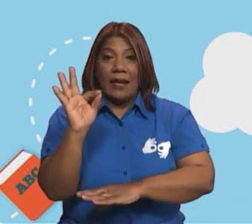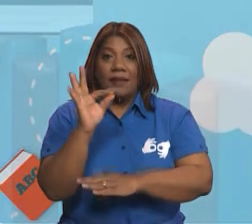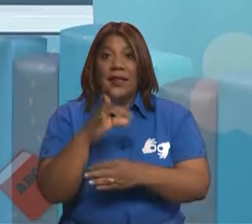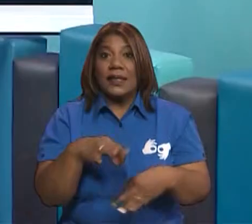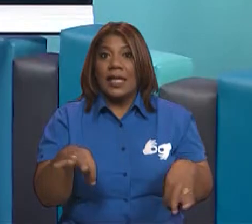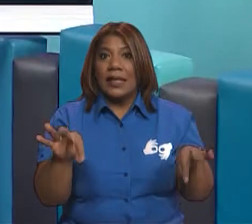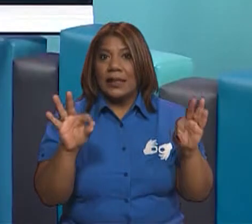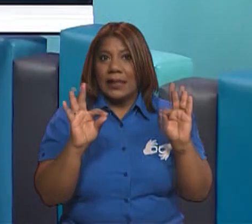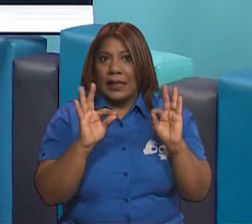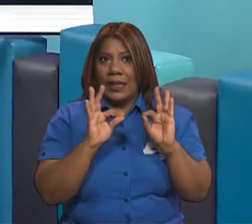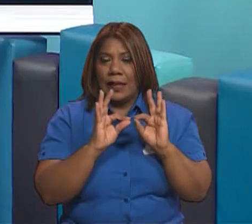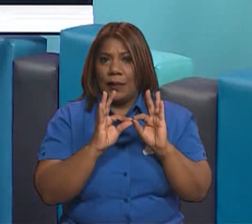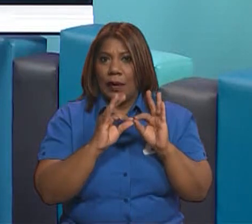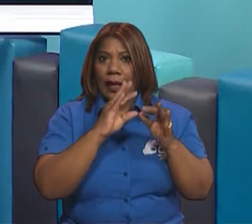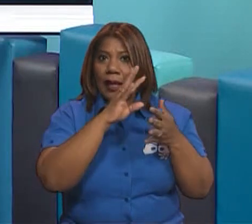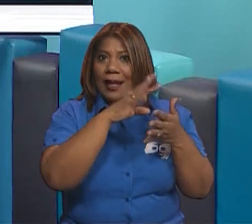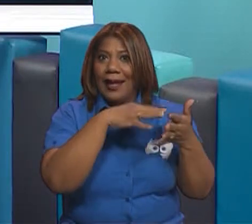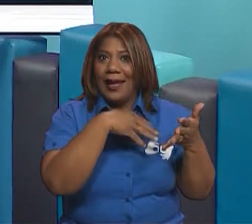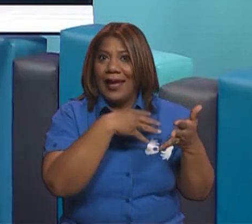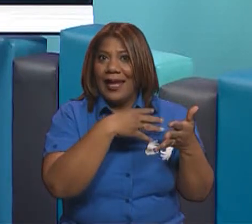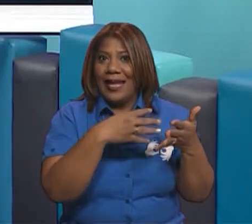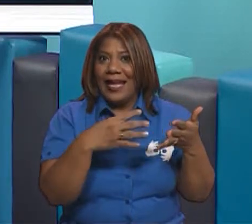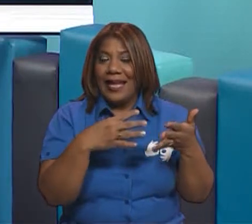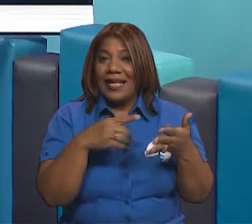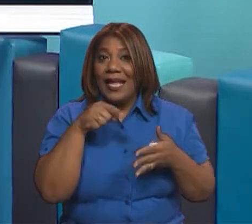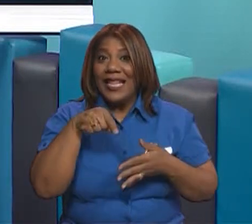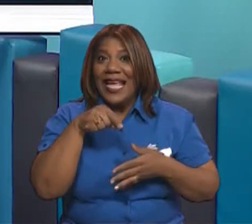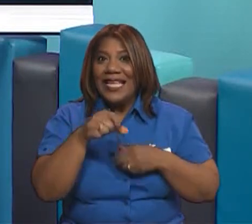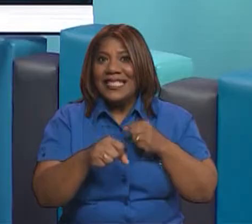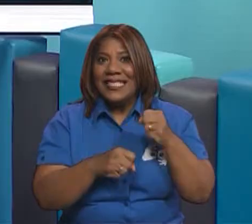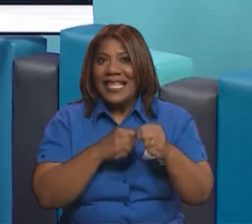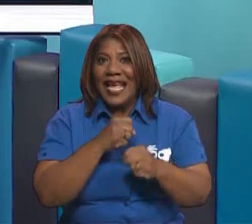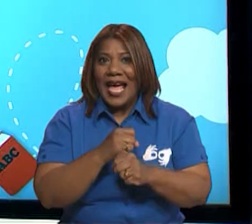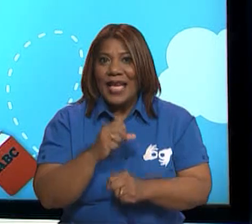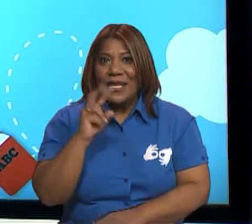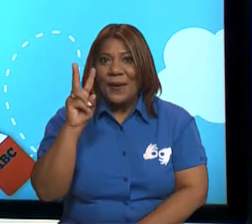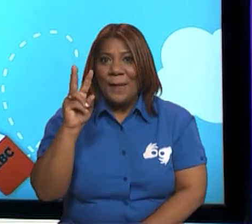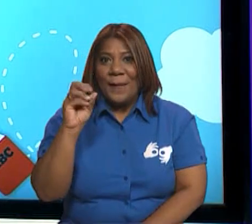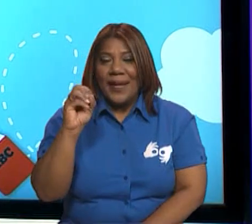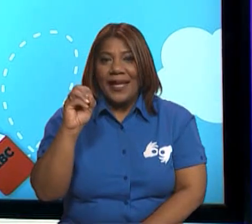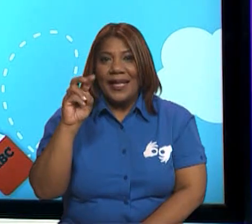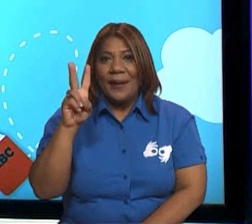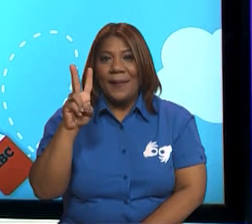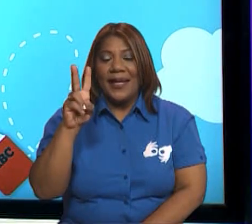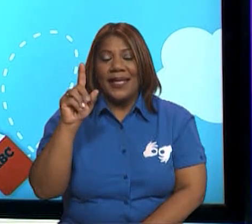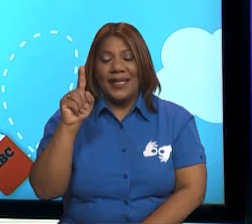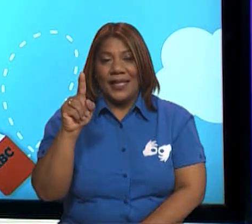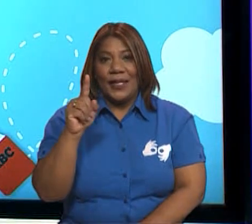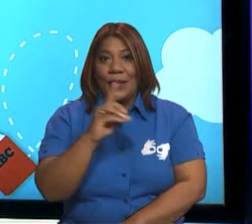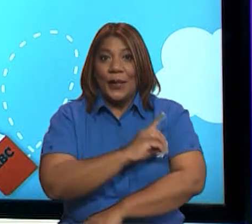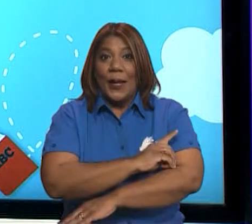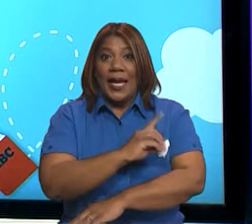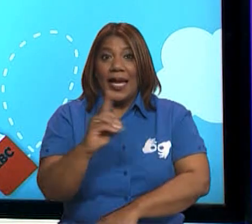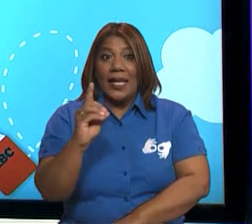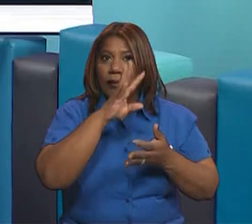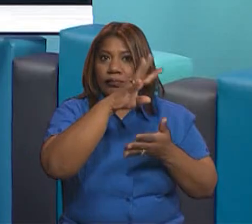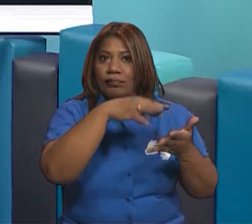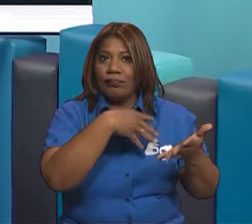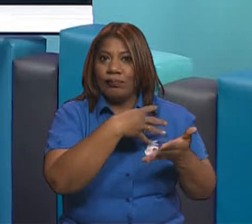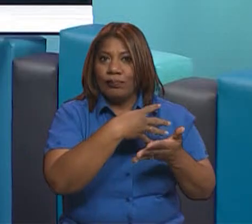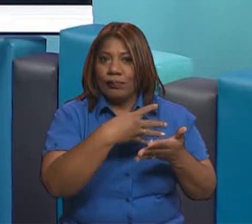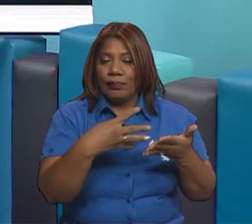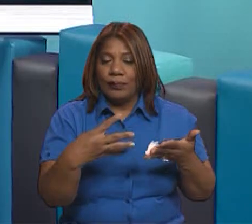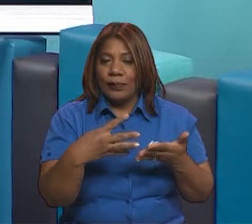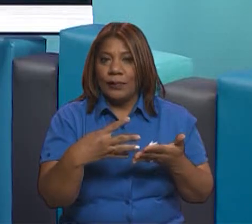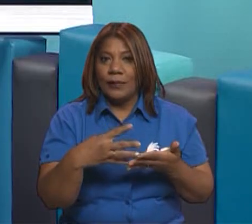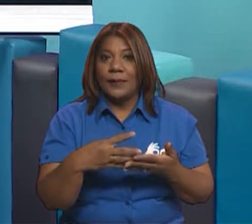caen en el calendario 2021. Teníamos el Día de la Madre y el Día del Padre y las respuestas son... El